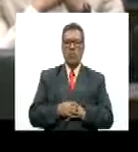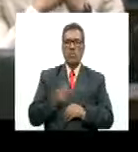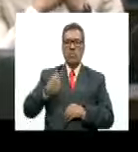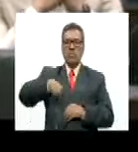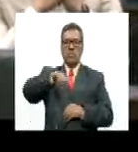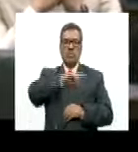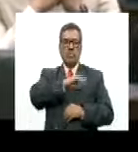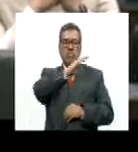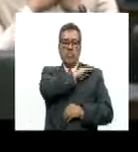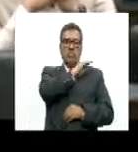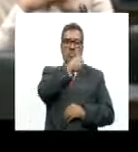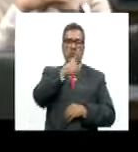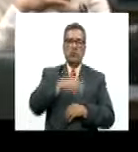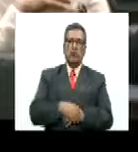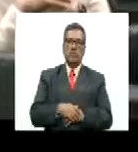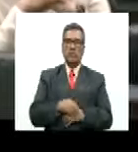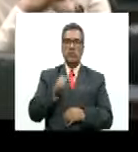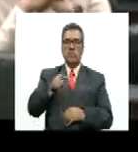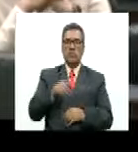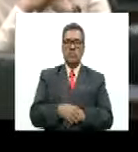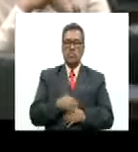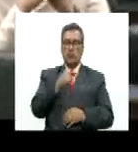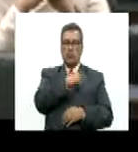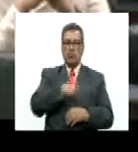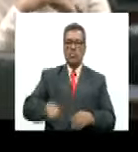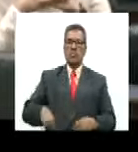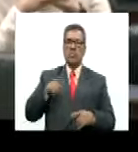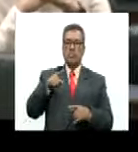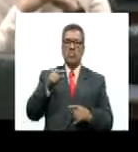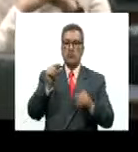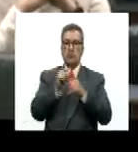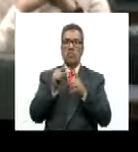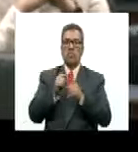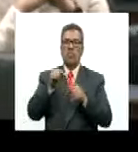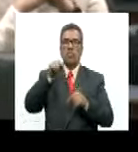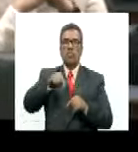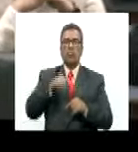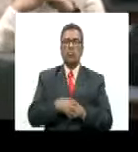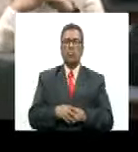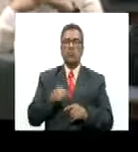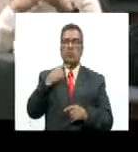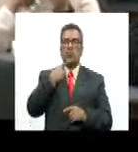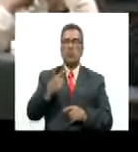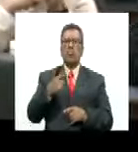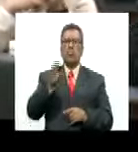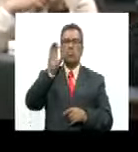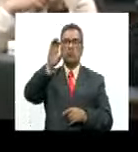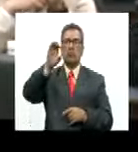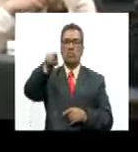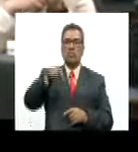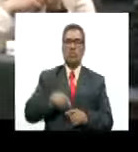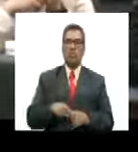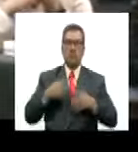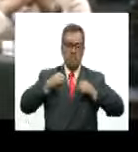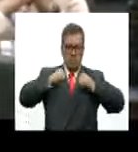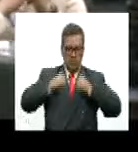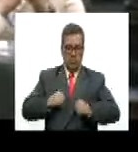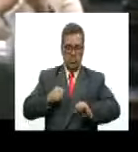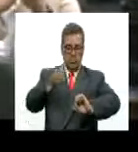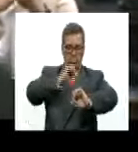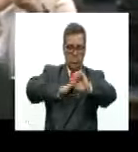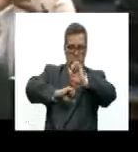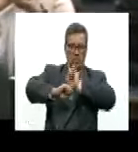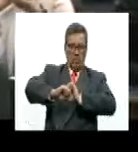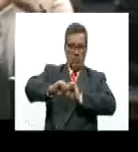nuestra Junta Directiva. Así que, presidente, tomé la palabra precisamente para decirle al país que con firmeza